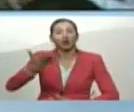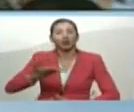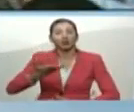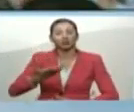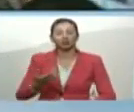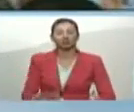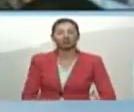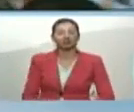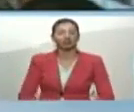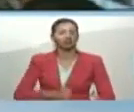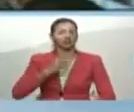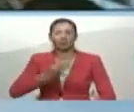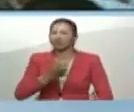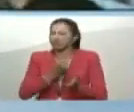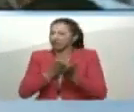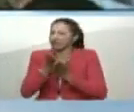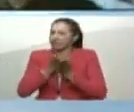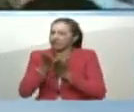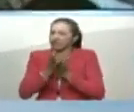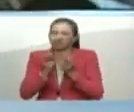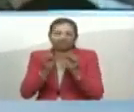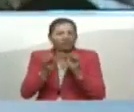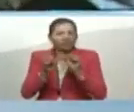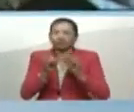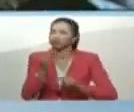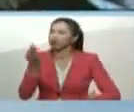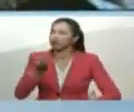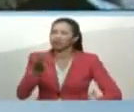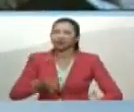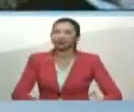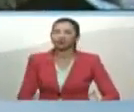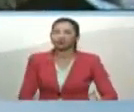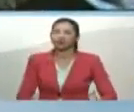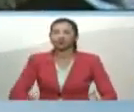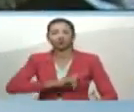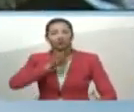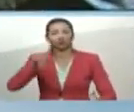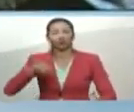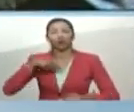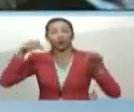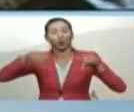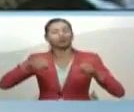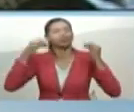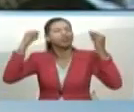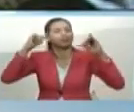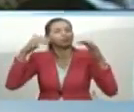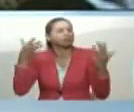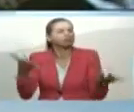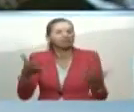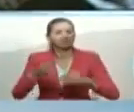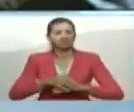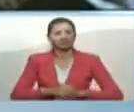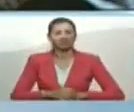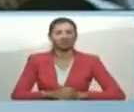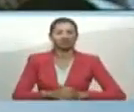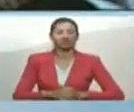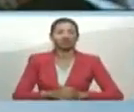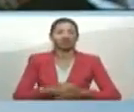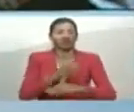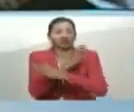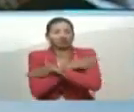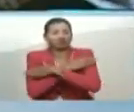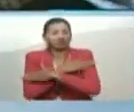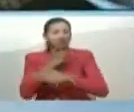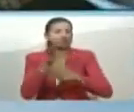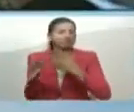que hoy lo que estamos celebrando y conmemorando y